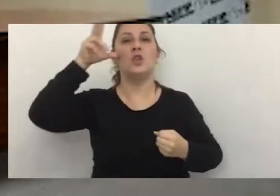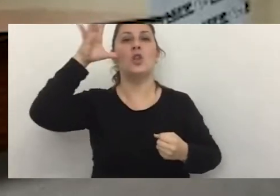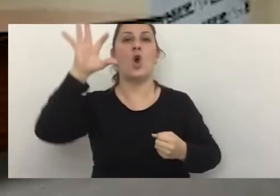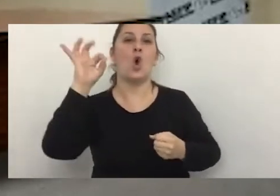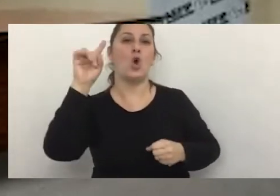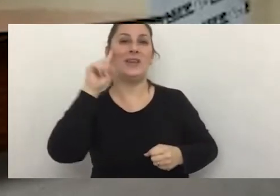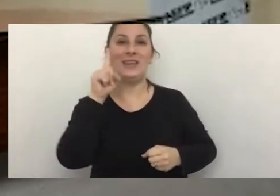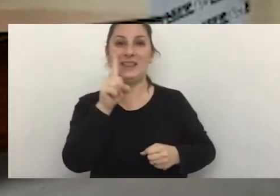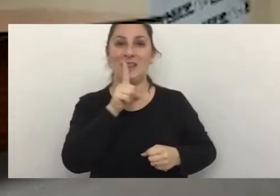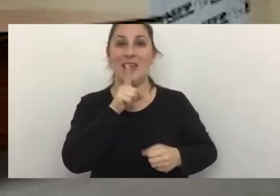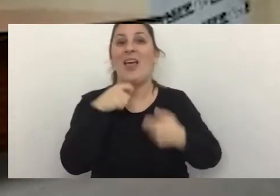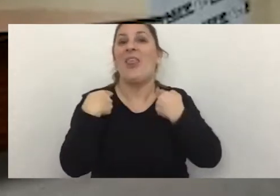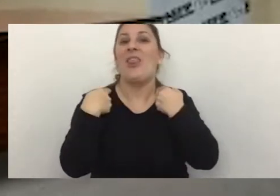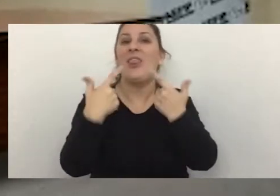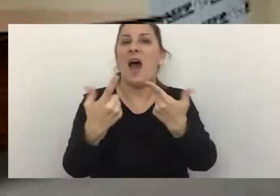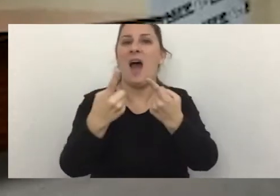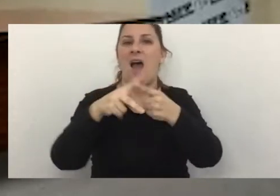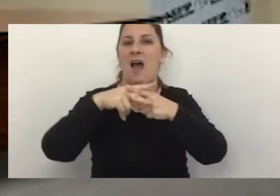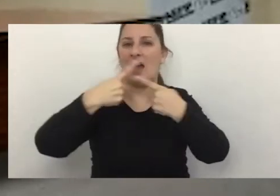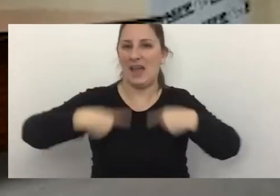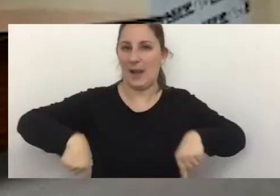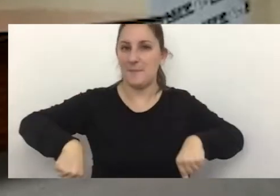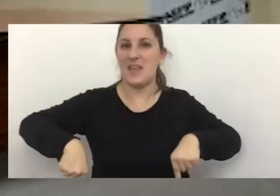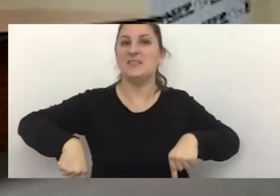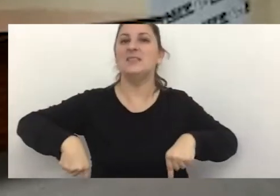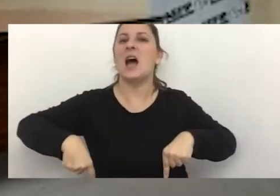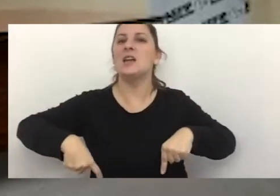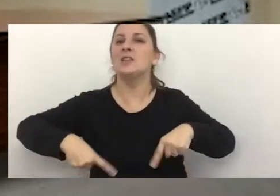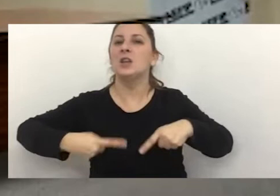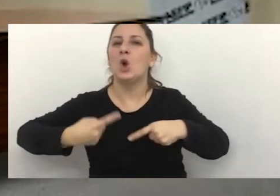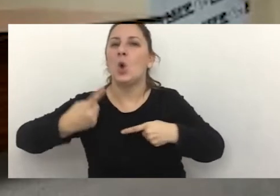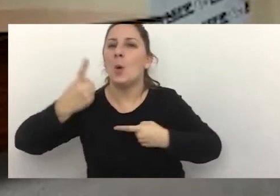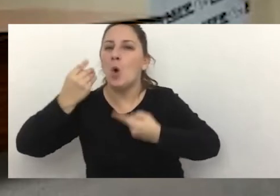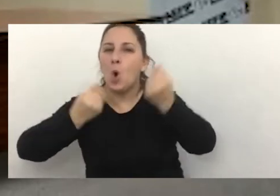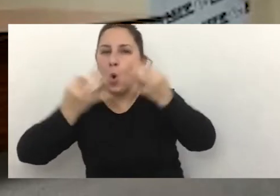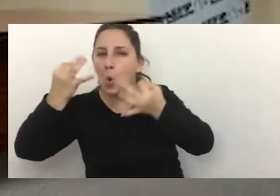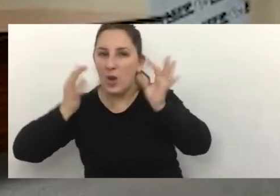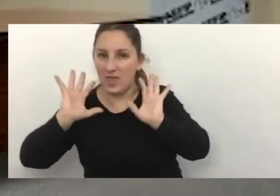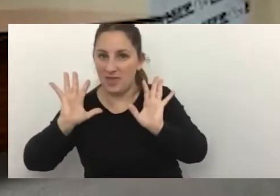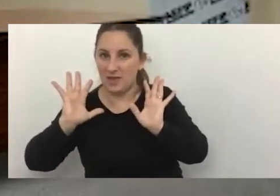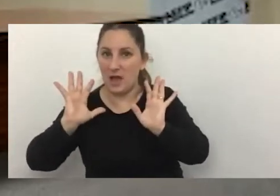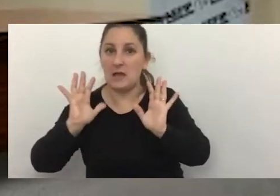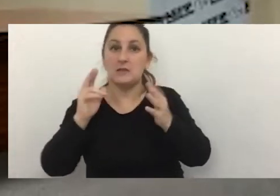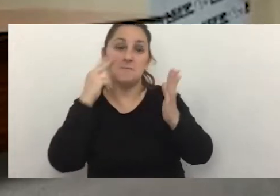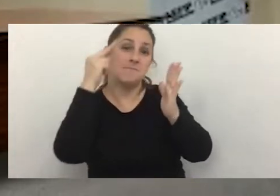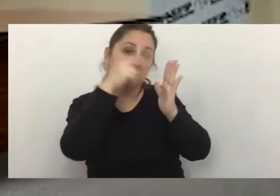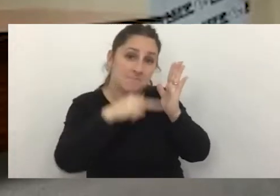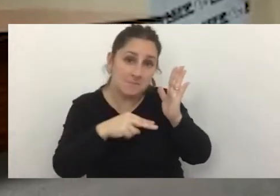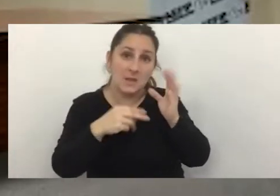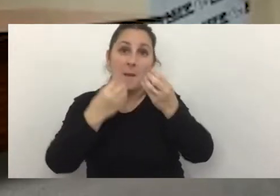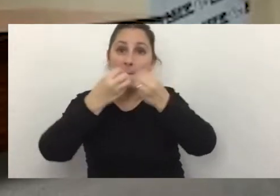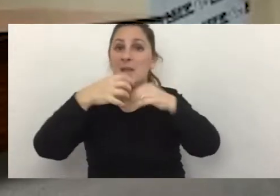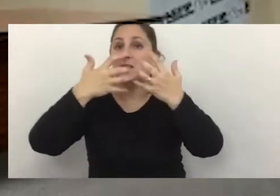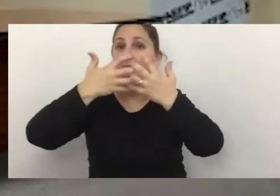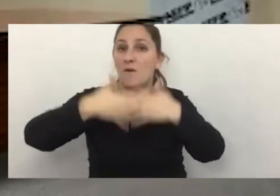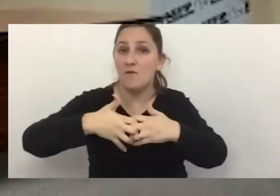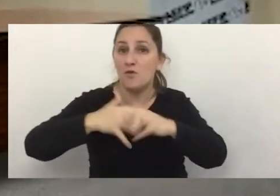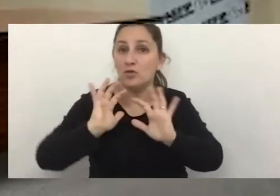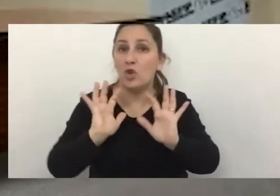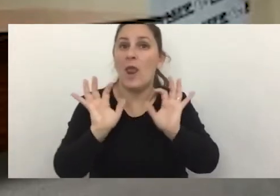da herramientas jurídicas, que obviamente en su interpretación y en su aplicación en la solución de los casos